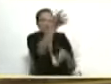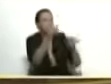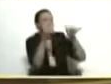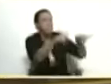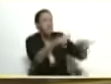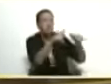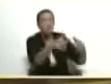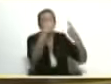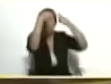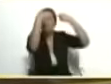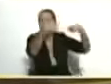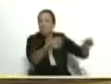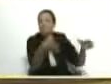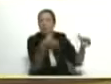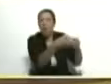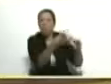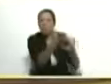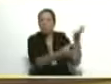salsa.